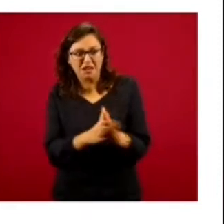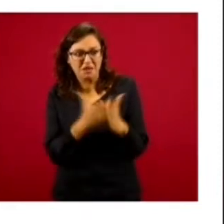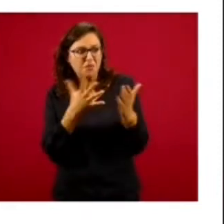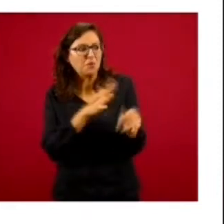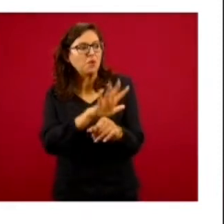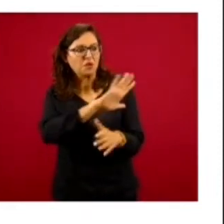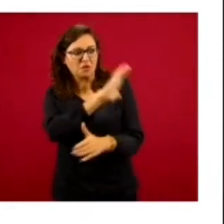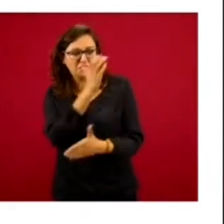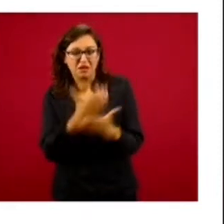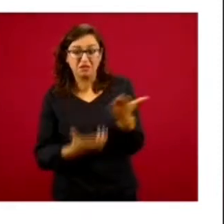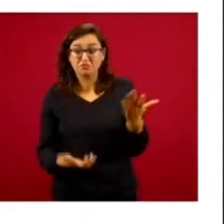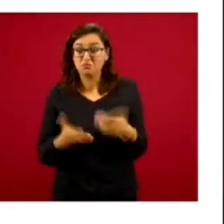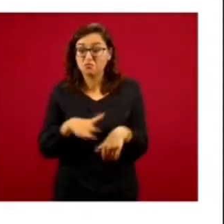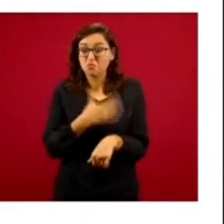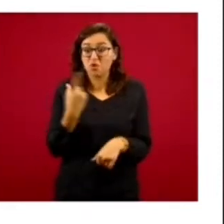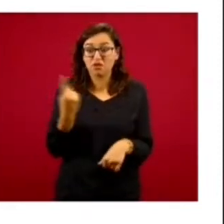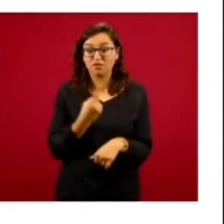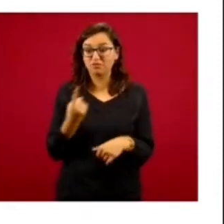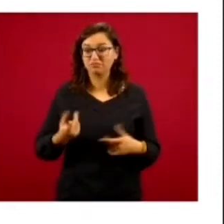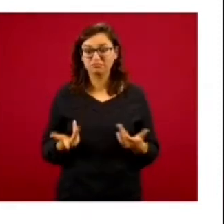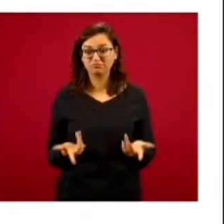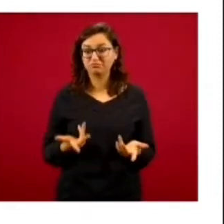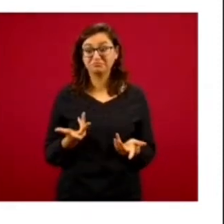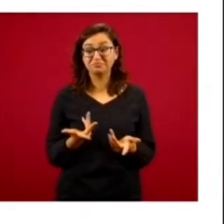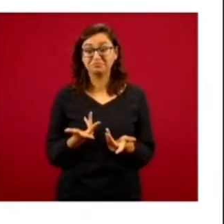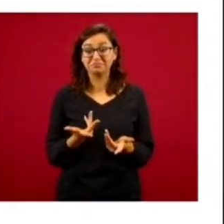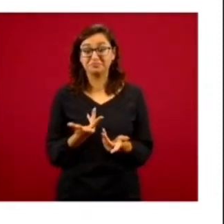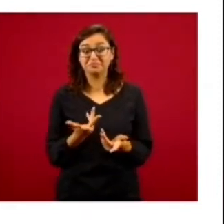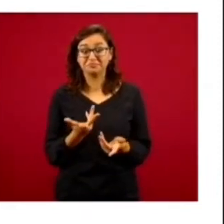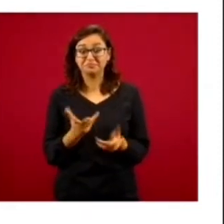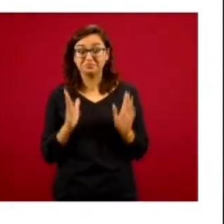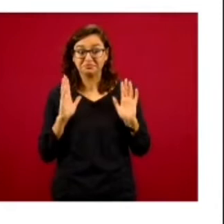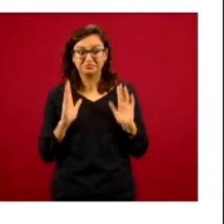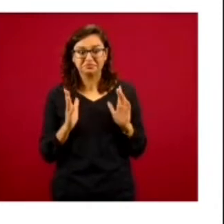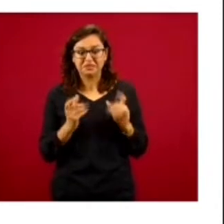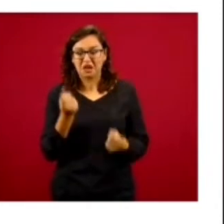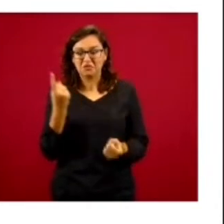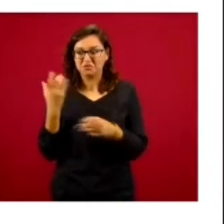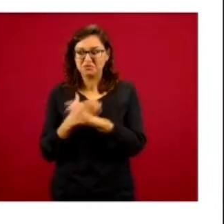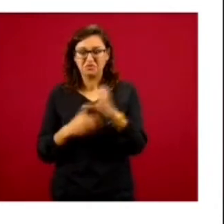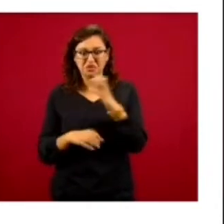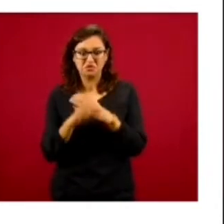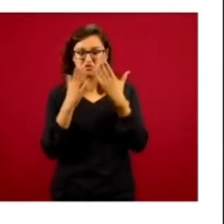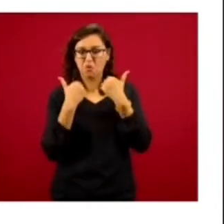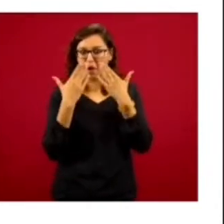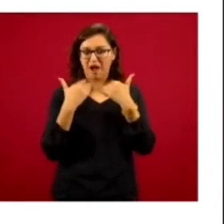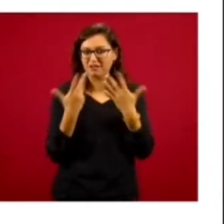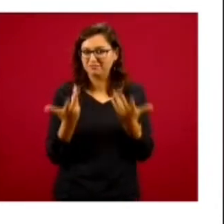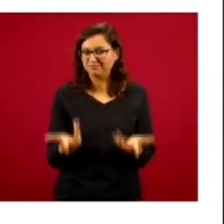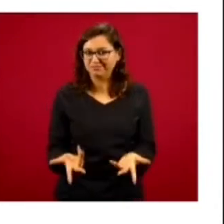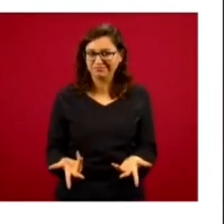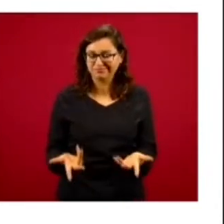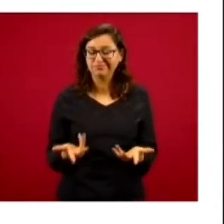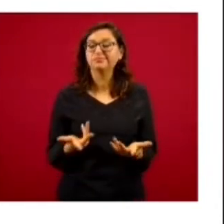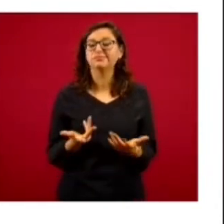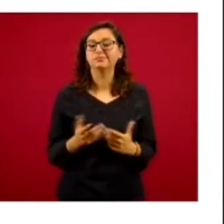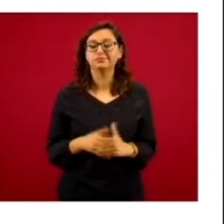contratos, porque para esto de la digitalización estaba hay contratos que no estaban digitalizados y